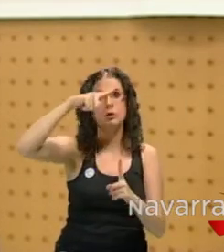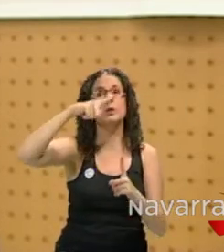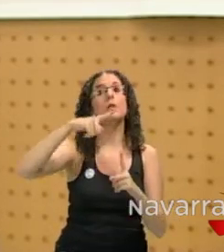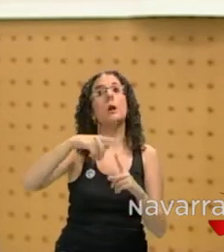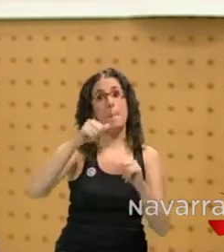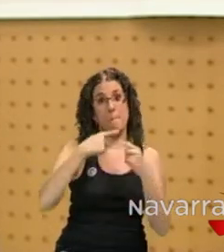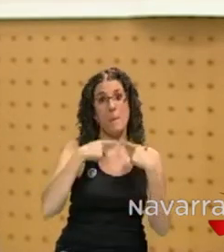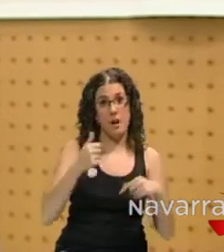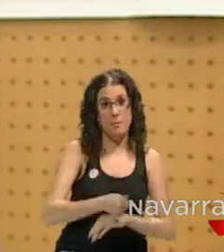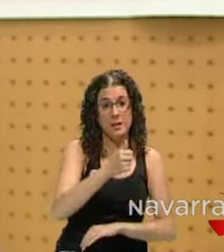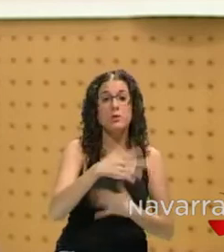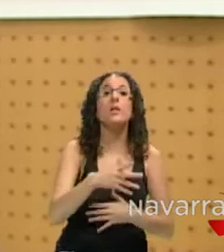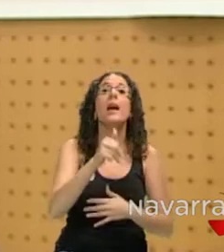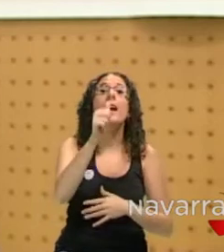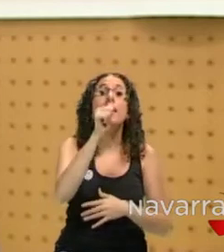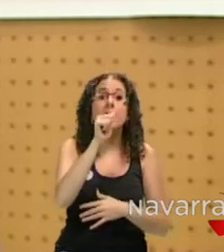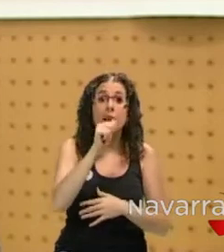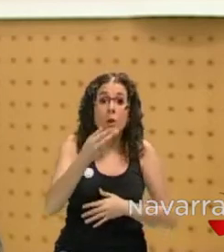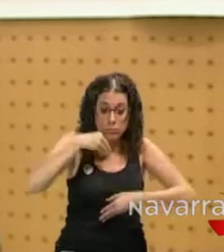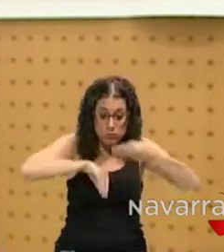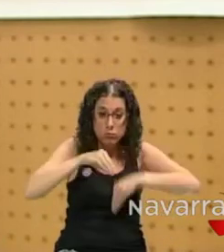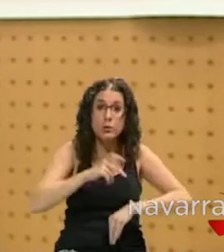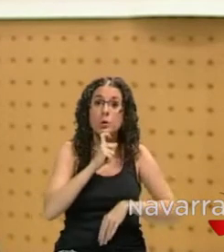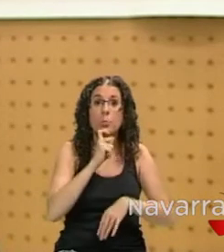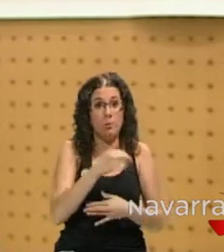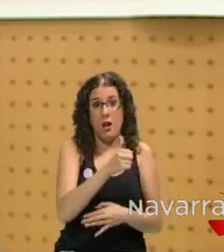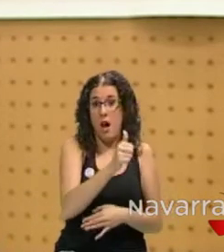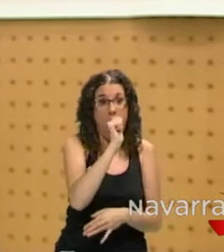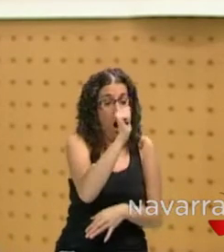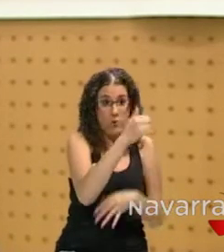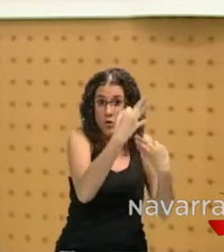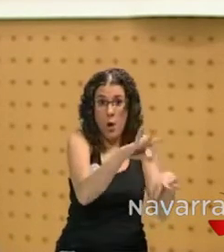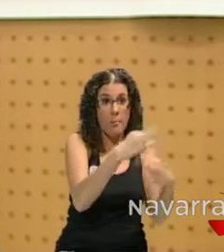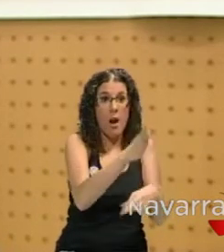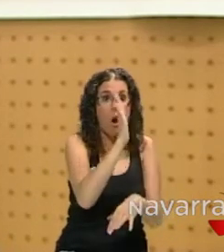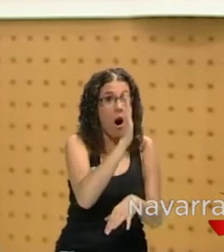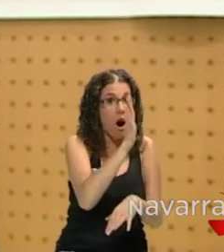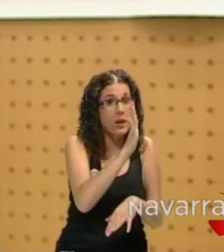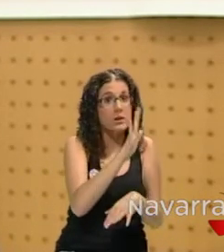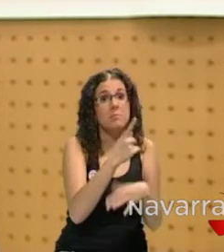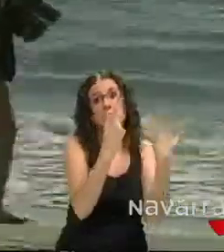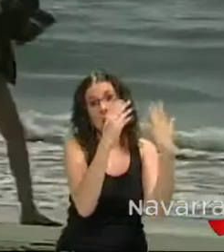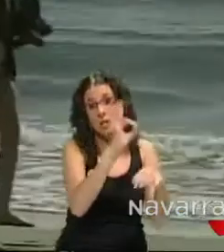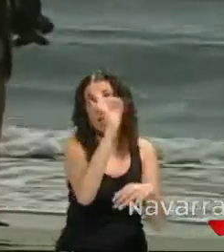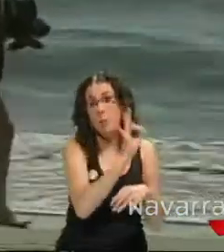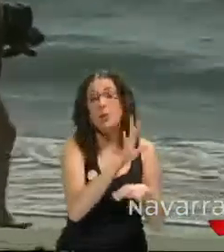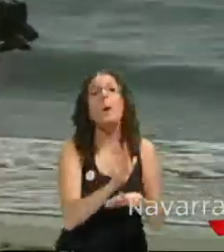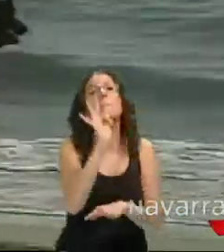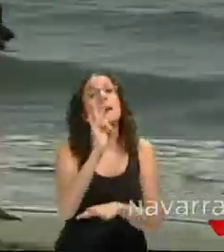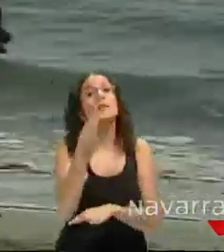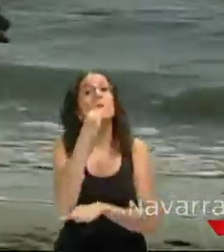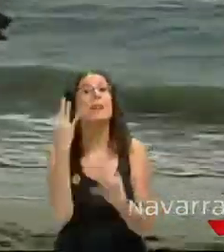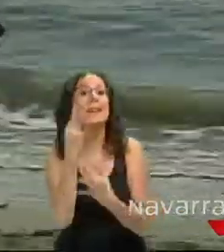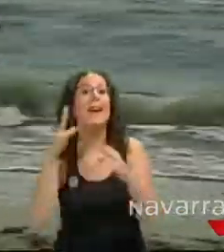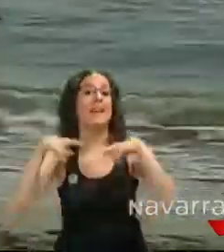aportar líquidos bebiendo, que es más como el 60%, pero también comiendo ensalada, frutas. Protegerse